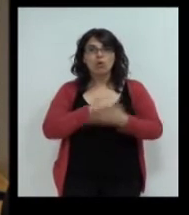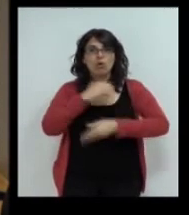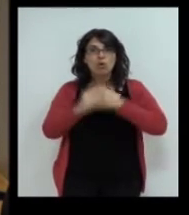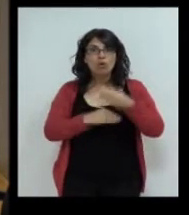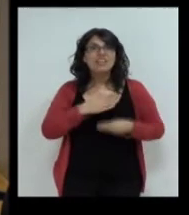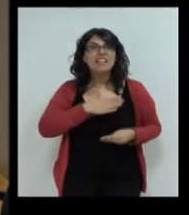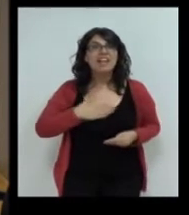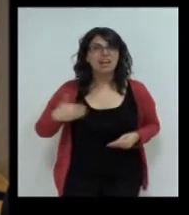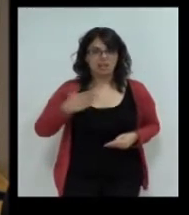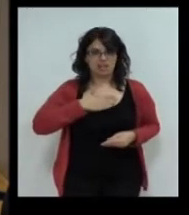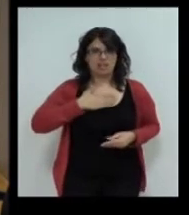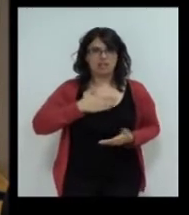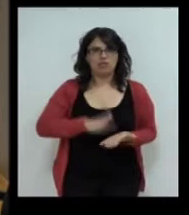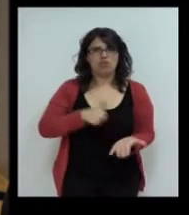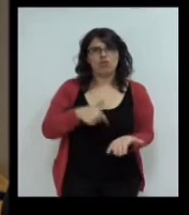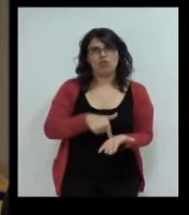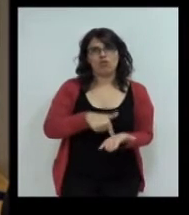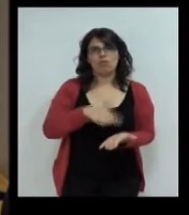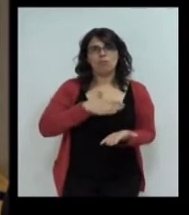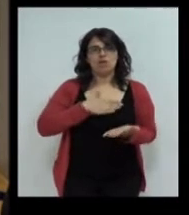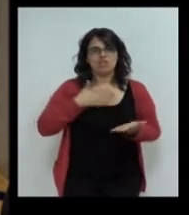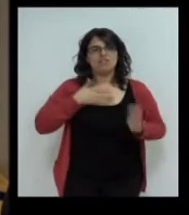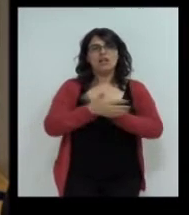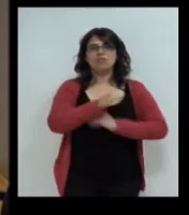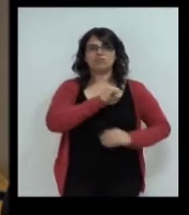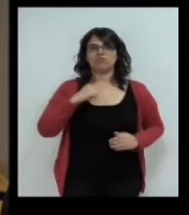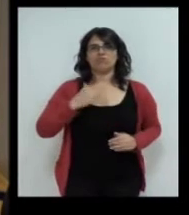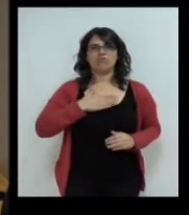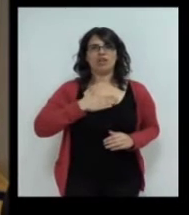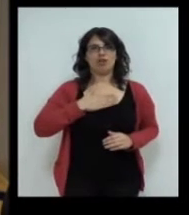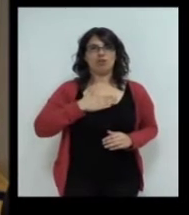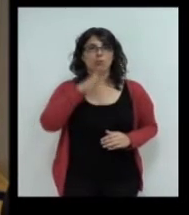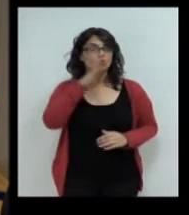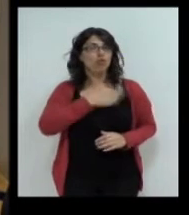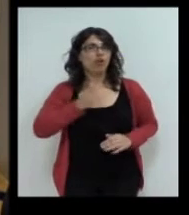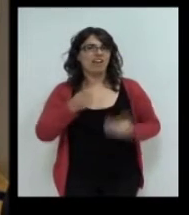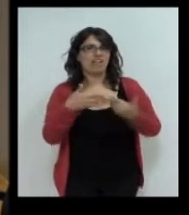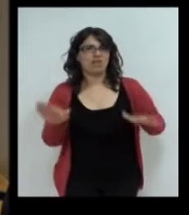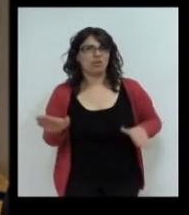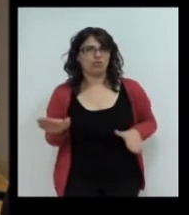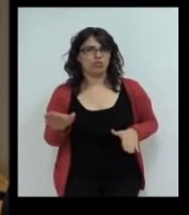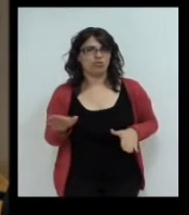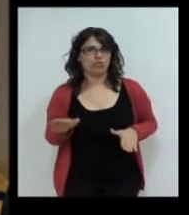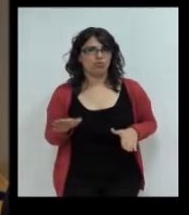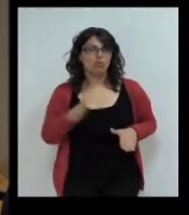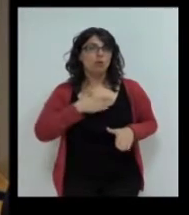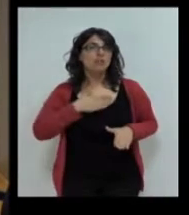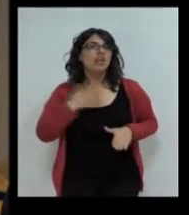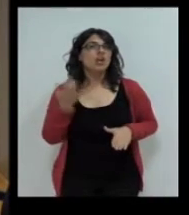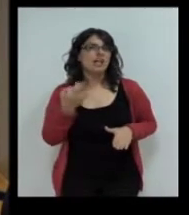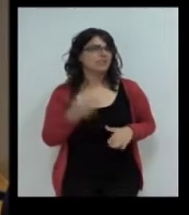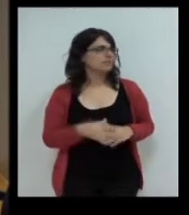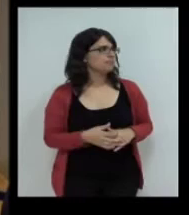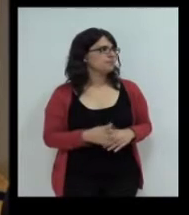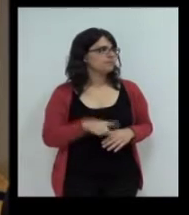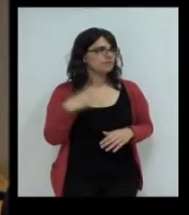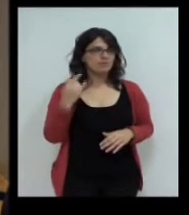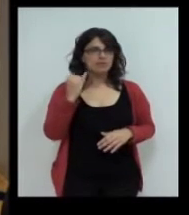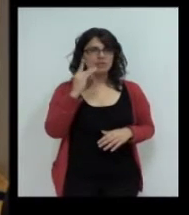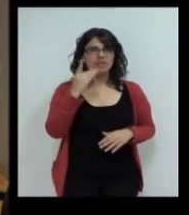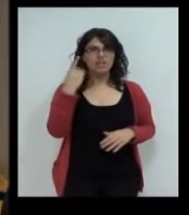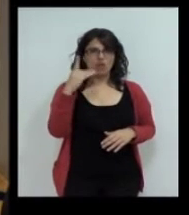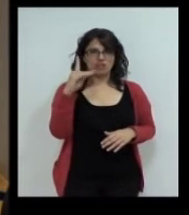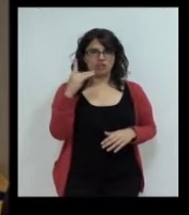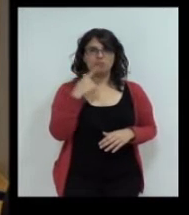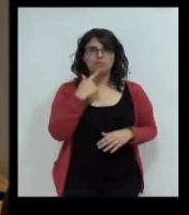su caja, Claro. y que se le paguen a ellos. No, lo digo porque Hay a veces una hablamos de propietarios y hay una parte, claro, hay una parte legítima. Yo